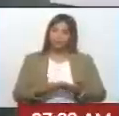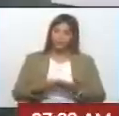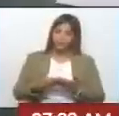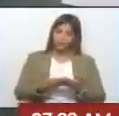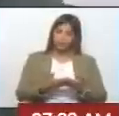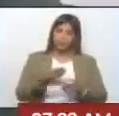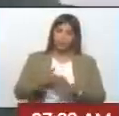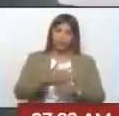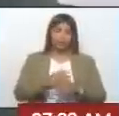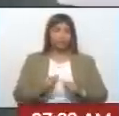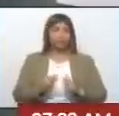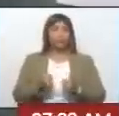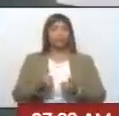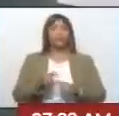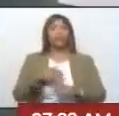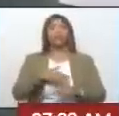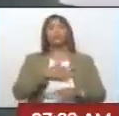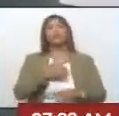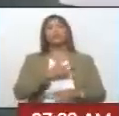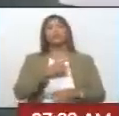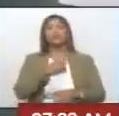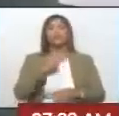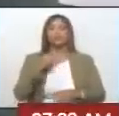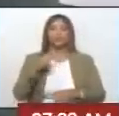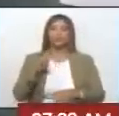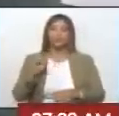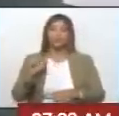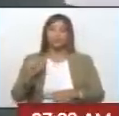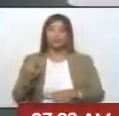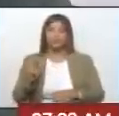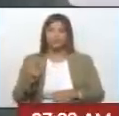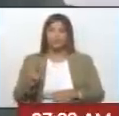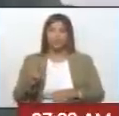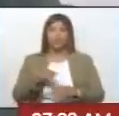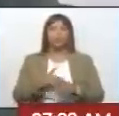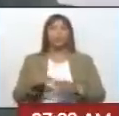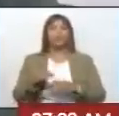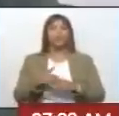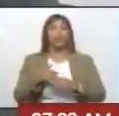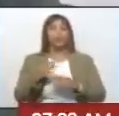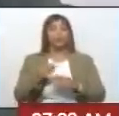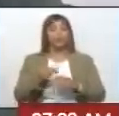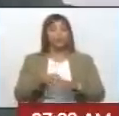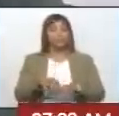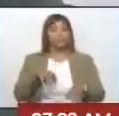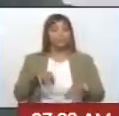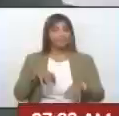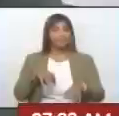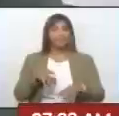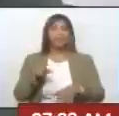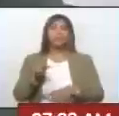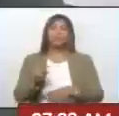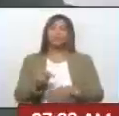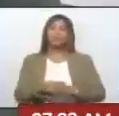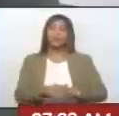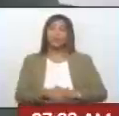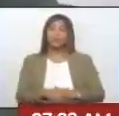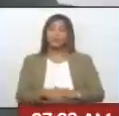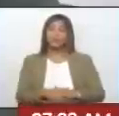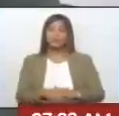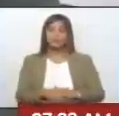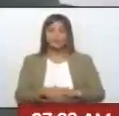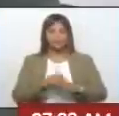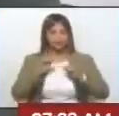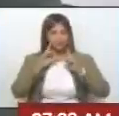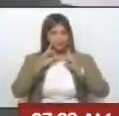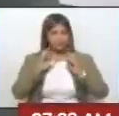llevó a cabo en la Pontificia Universidad Católica de Santa Rosa un diplomado donde participaron una gran cantidad de personas y también especialistas